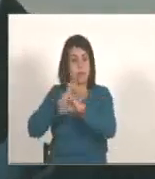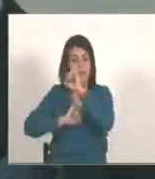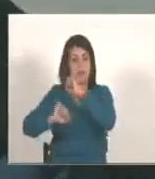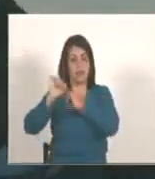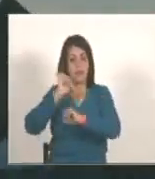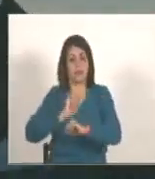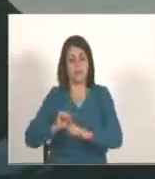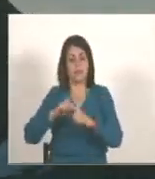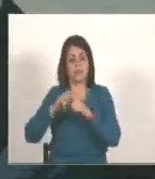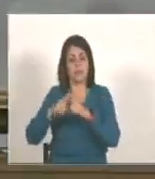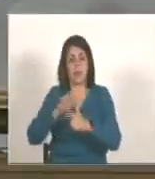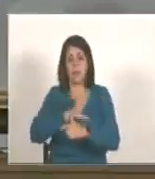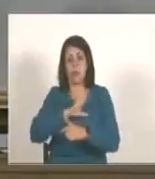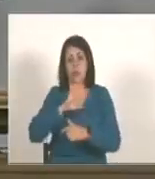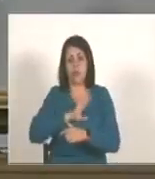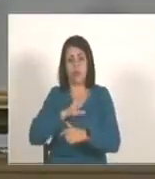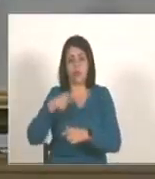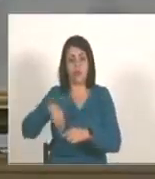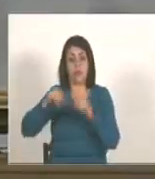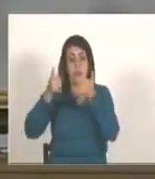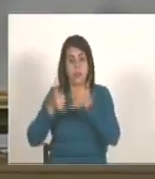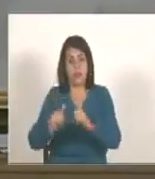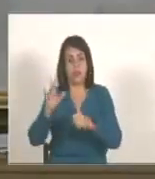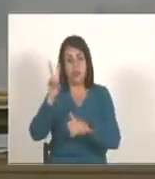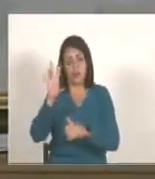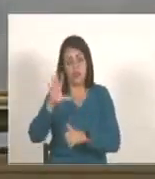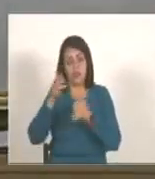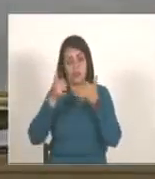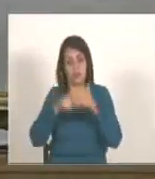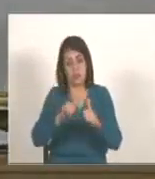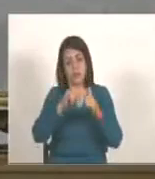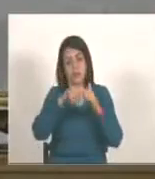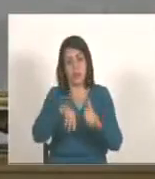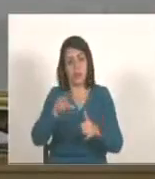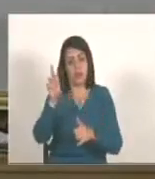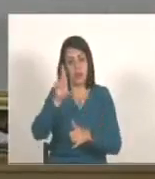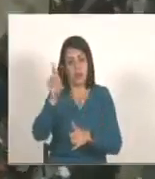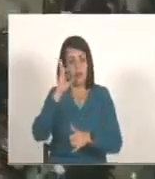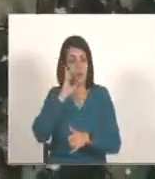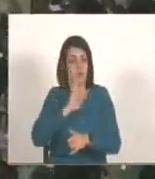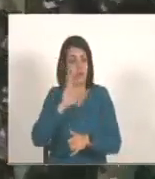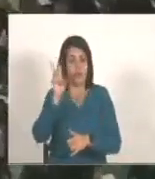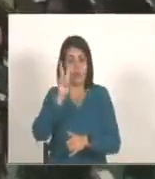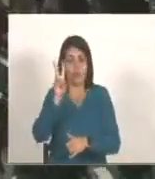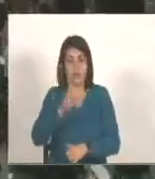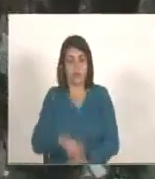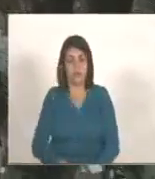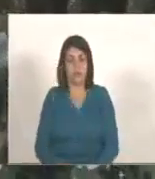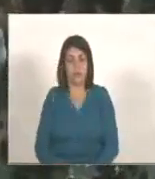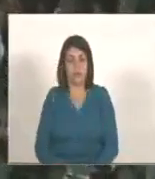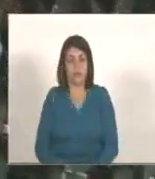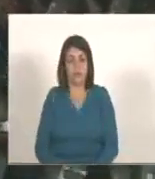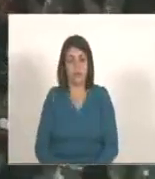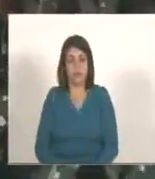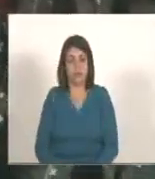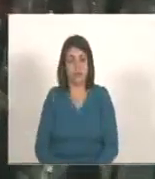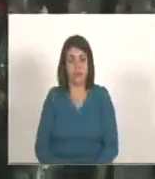un territorio que le pertenece a los hijos de Venezuela y a las hijas de la República Bolivariana de Venezuela.